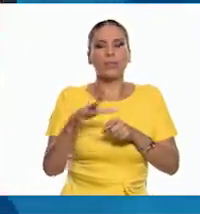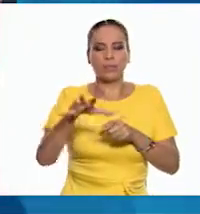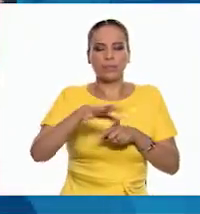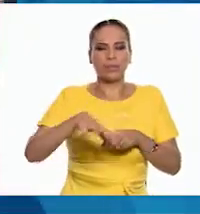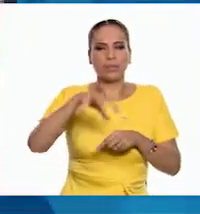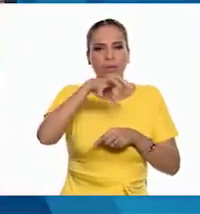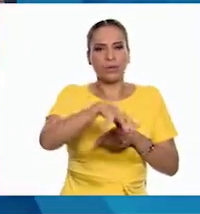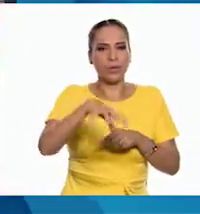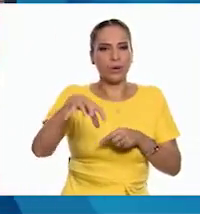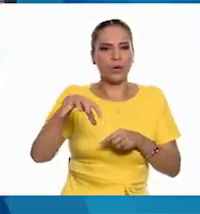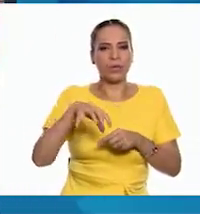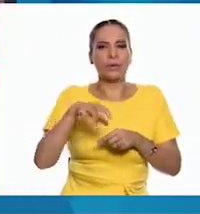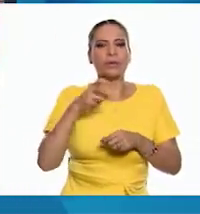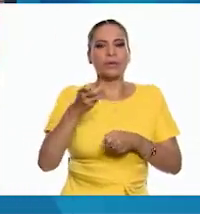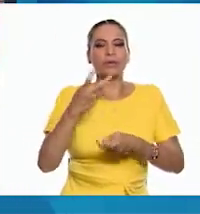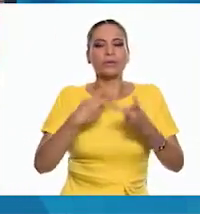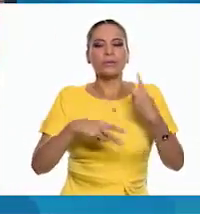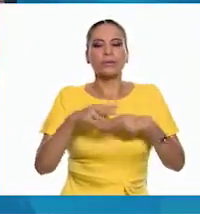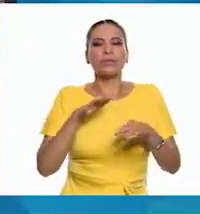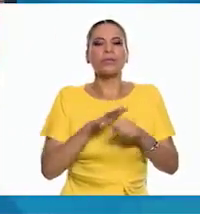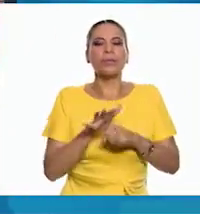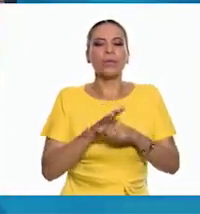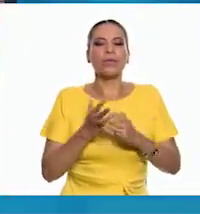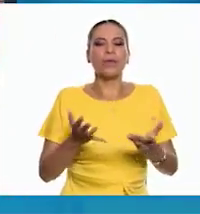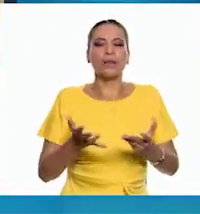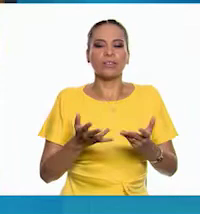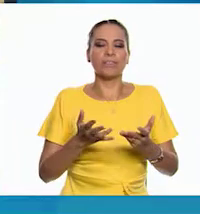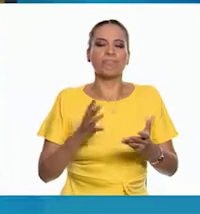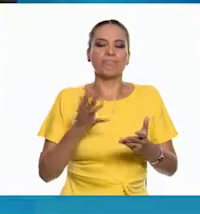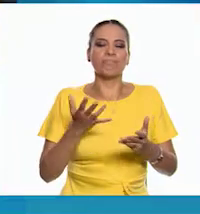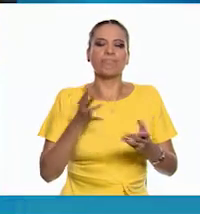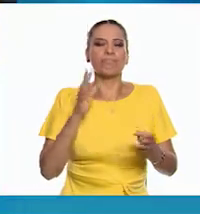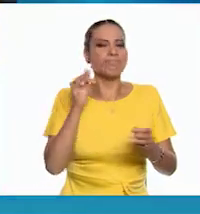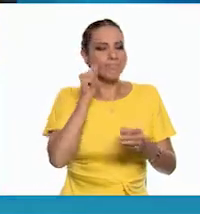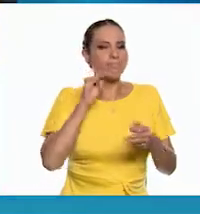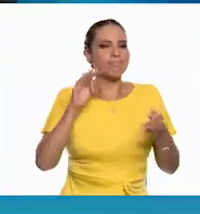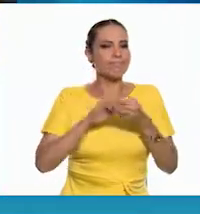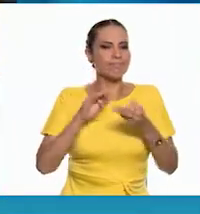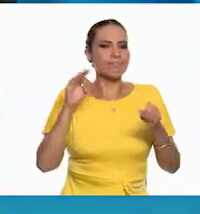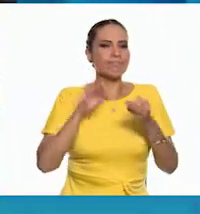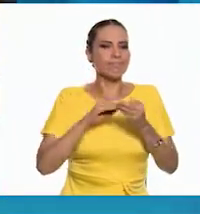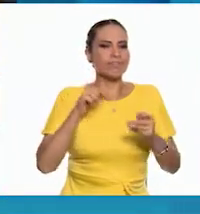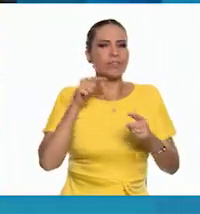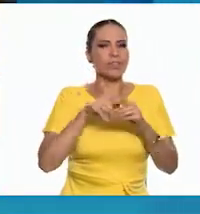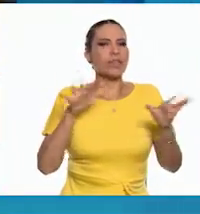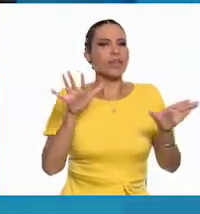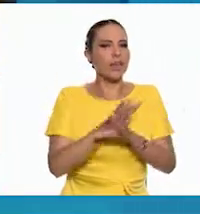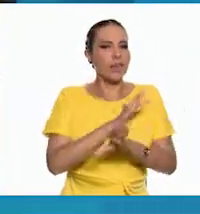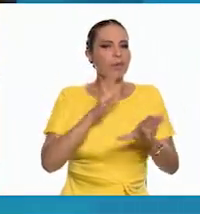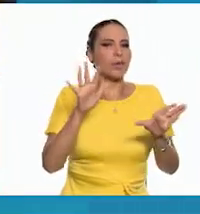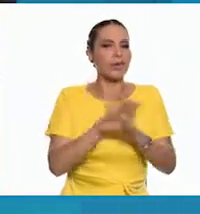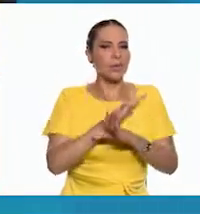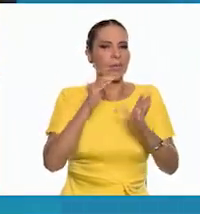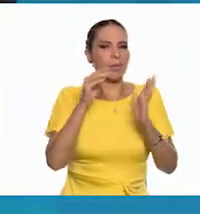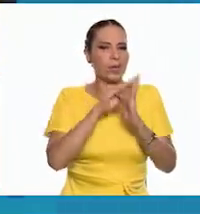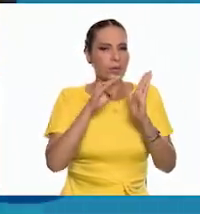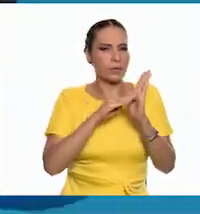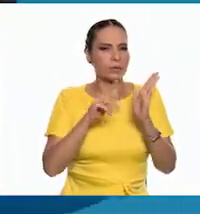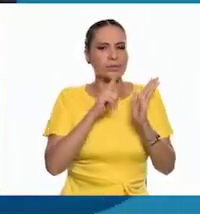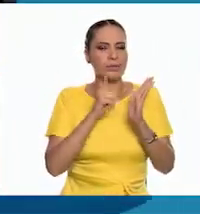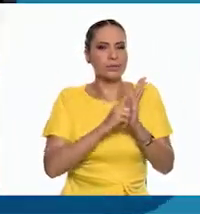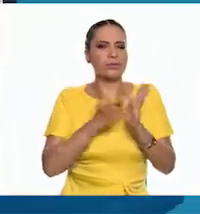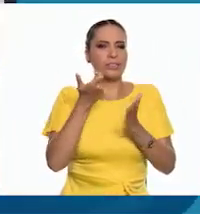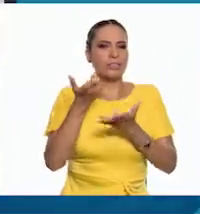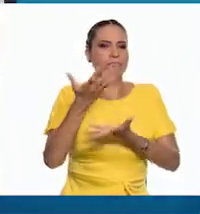colonia que ha sido atacada constantemente con una serie de reformas, pero también que ha visto mermados